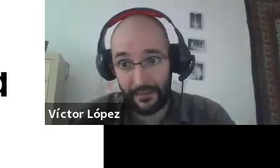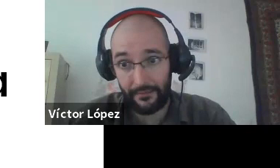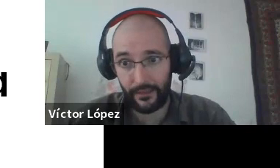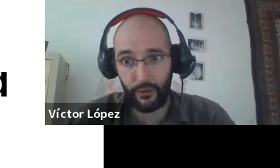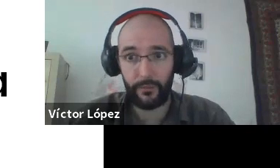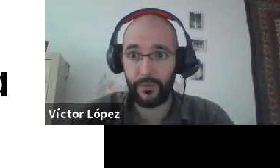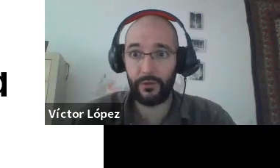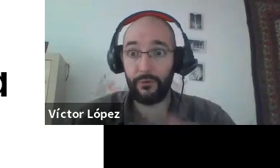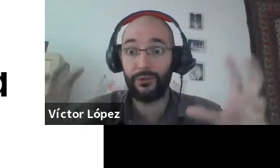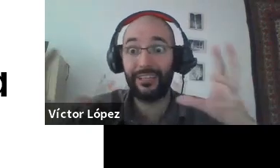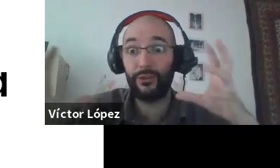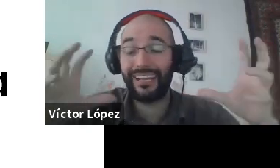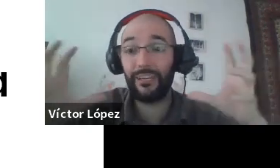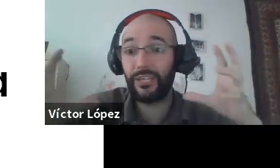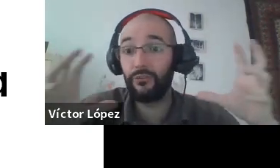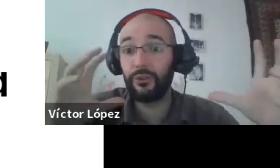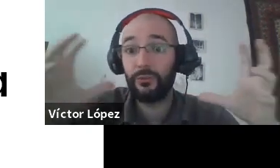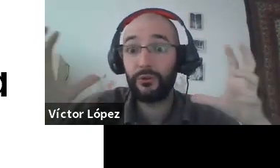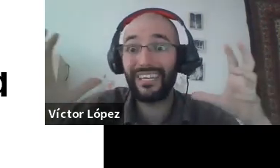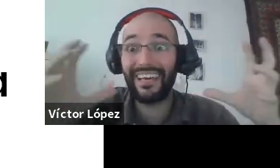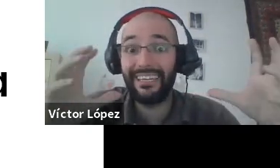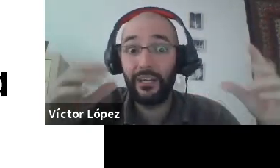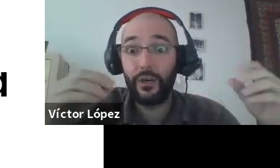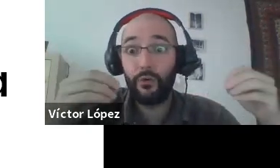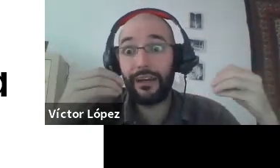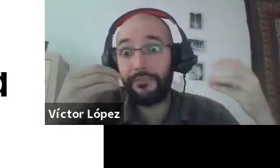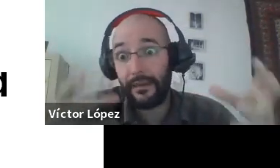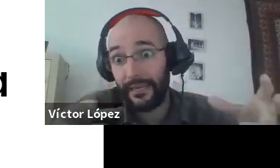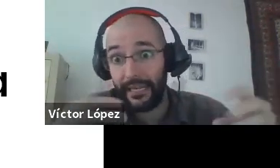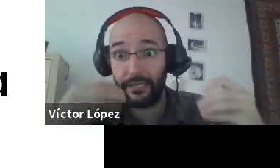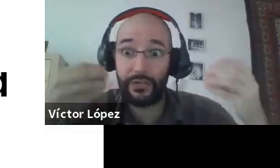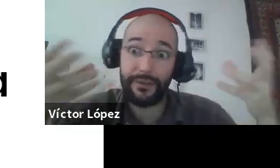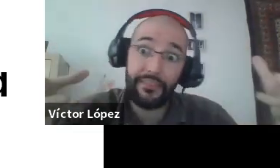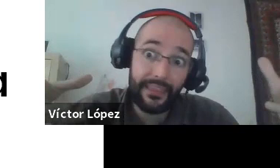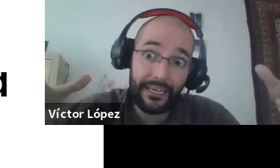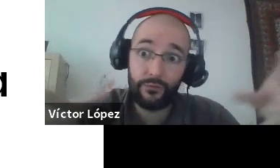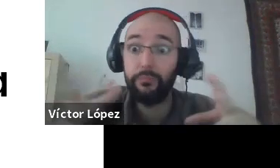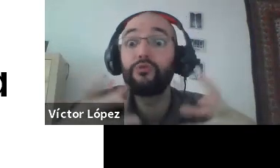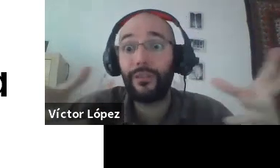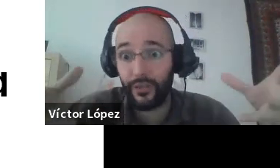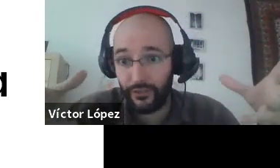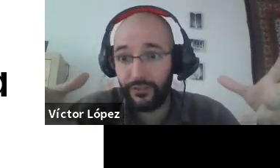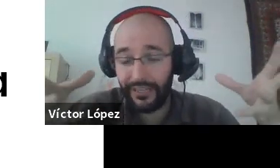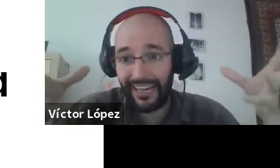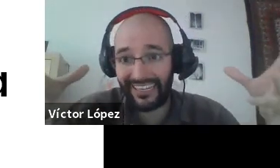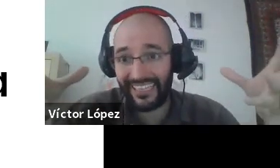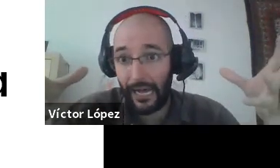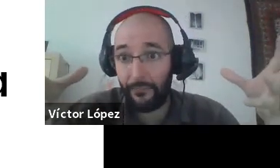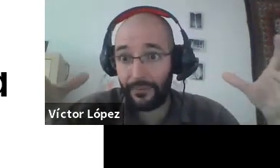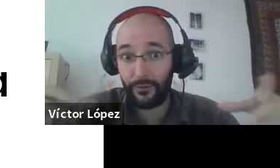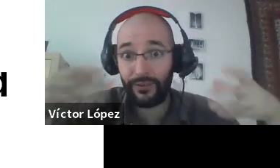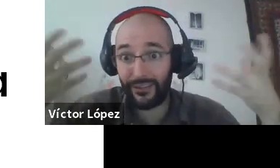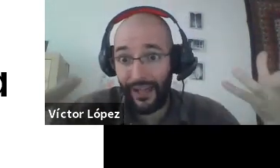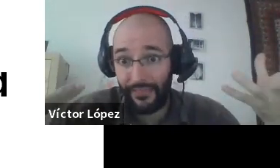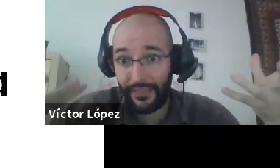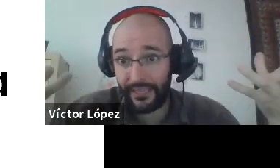más fiable del todo, ¿no? Y por lo tanto, aquí los alumnos, pues, le dan una fiabilidad, una veracidad, una puntuación a esta app.